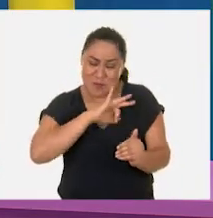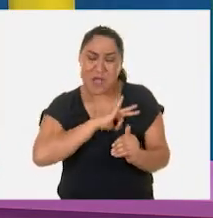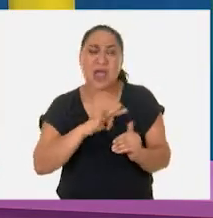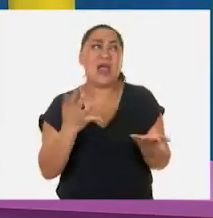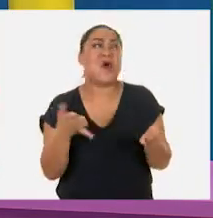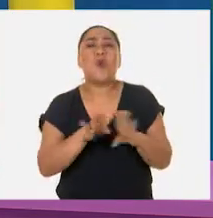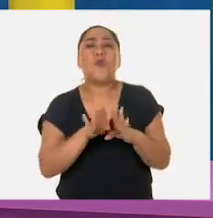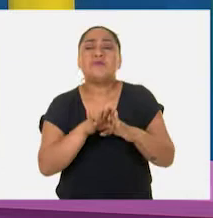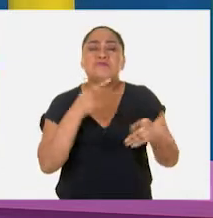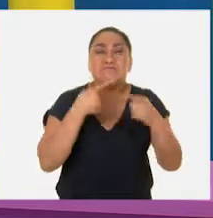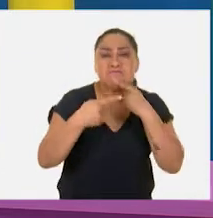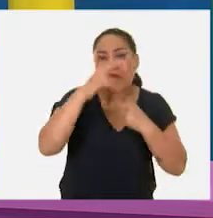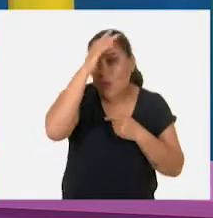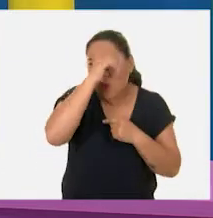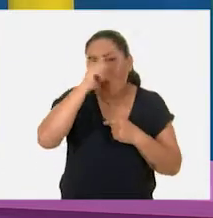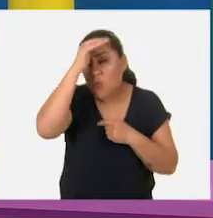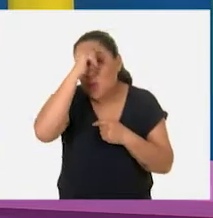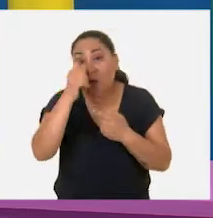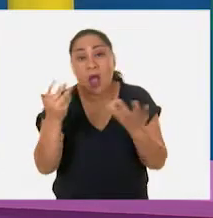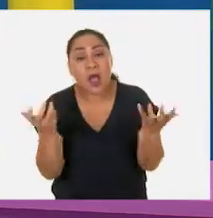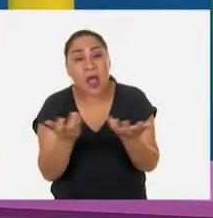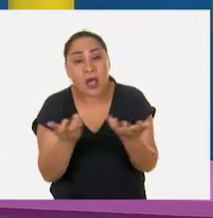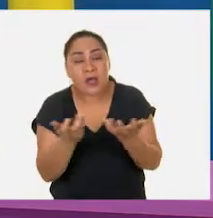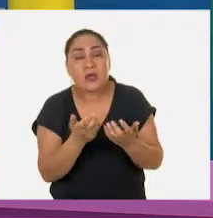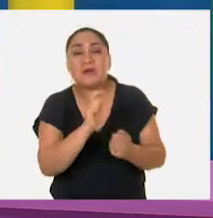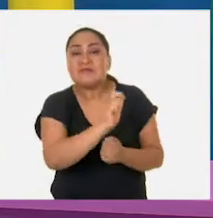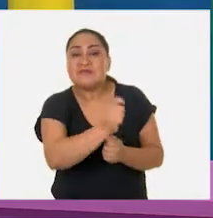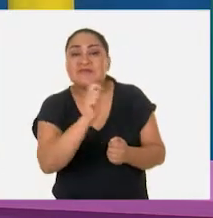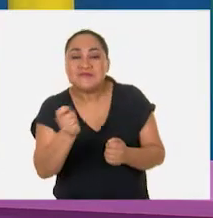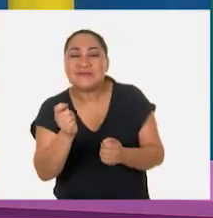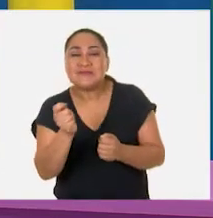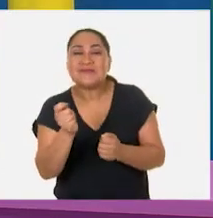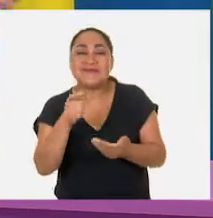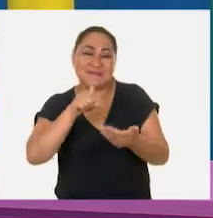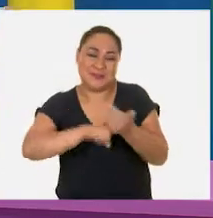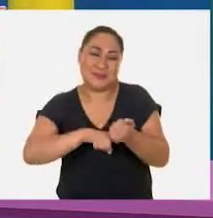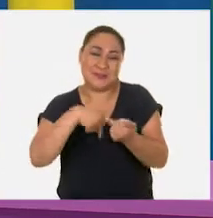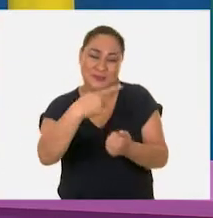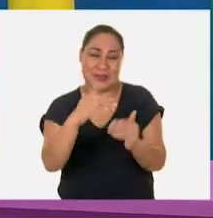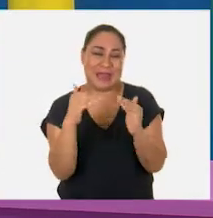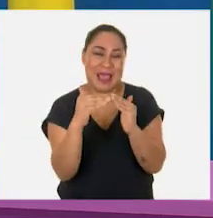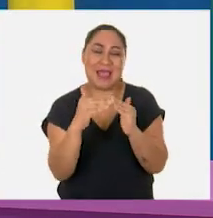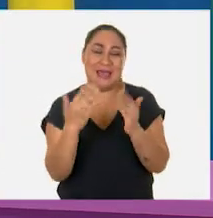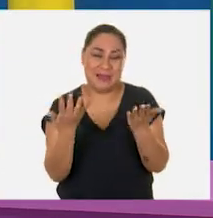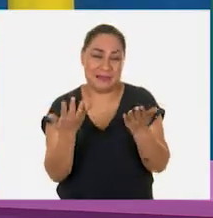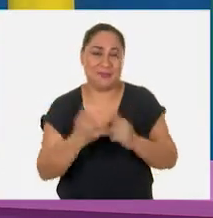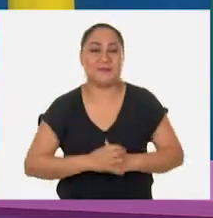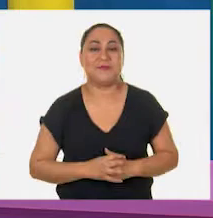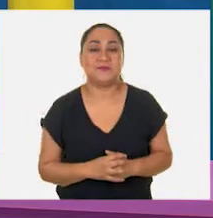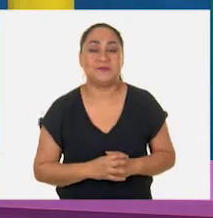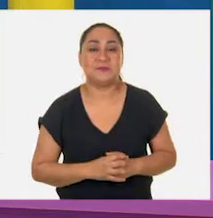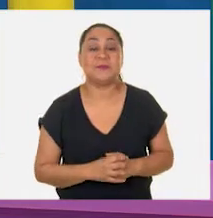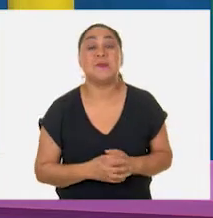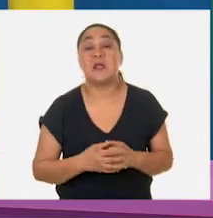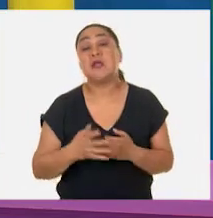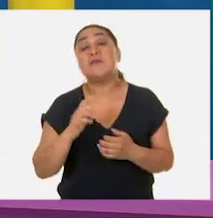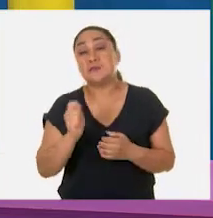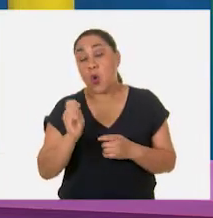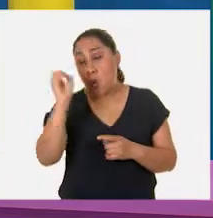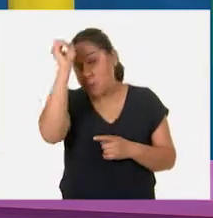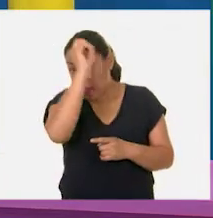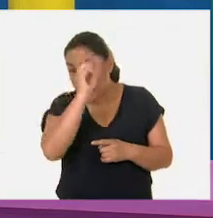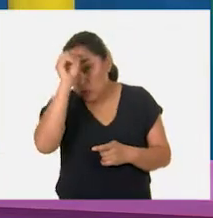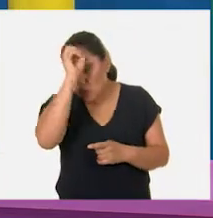tomar decisiones de acuerdo a las cosas que tienen que ver con todas y todos quienes viven ahí con ustedes, ¿no? Y que todas las